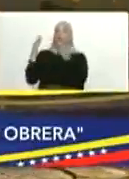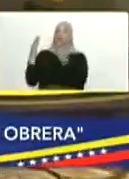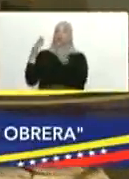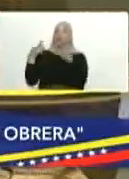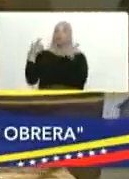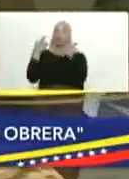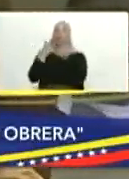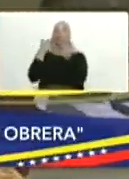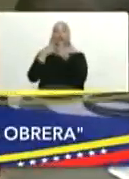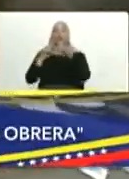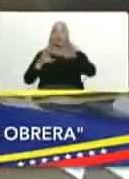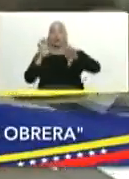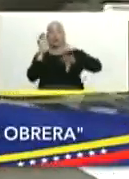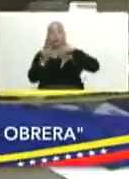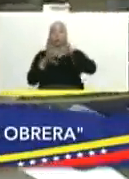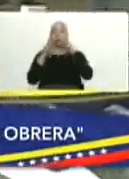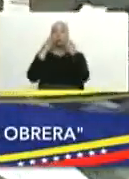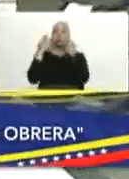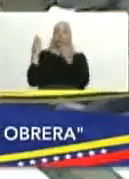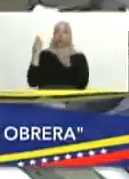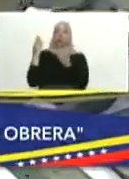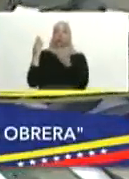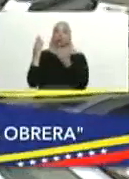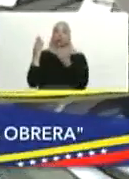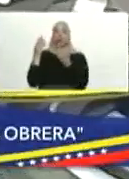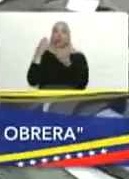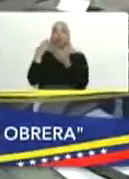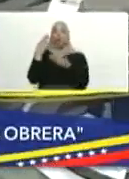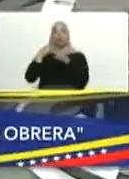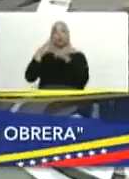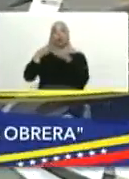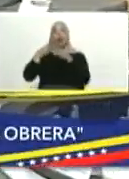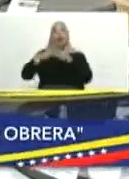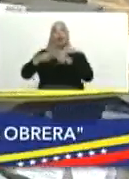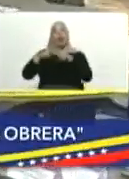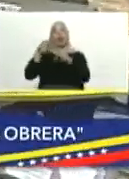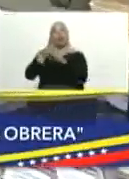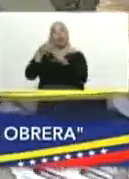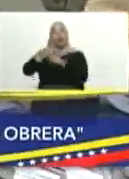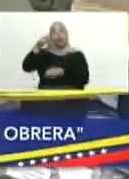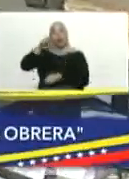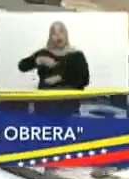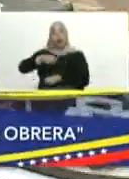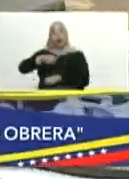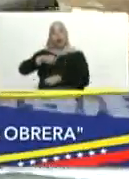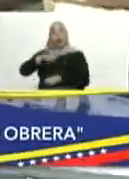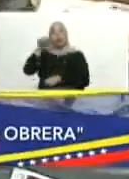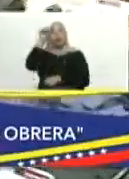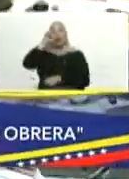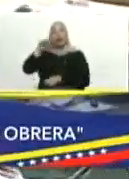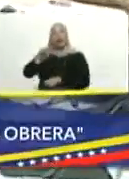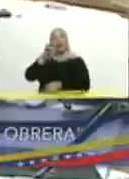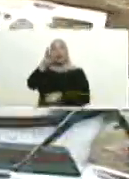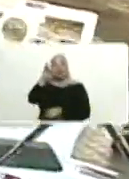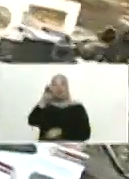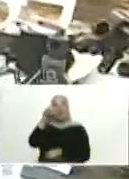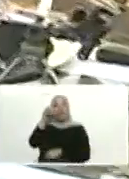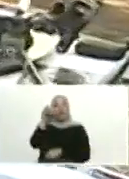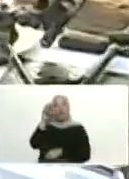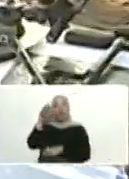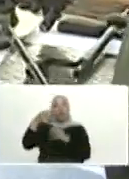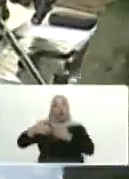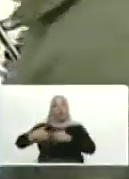guerra Dragon que está fabricado en los talleres centrales de sidor aquí nos va a explicar el compañero